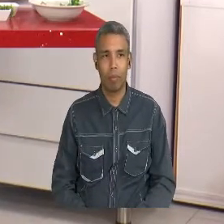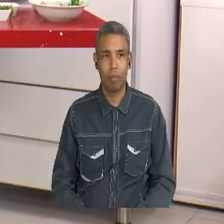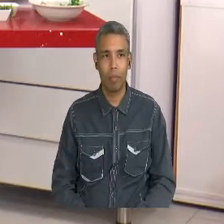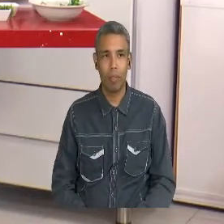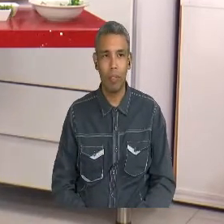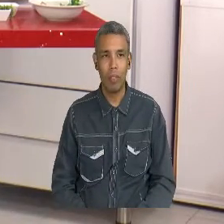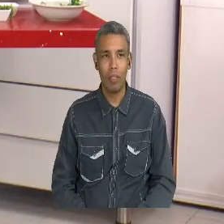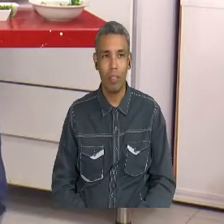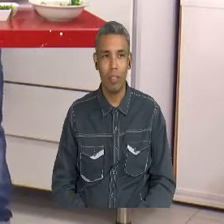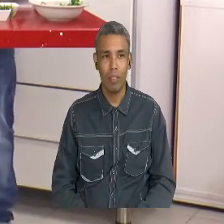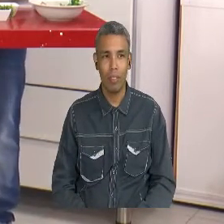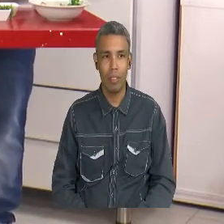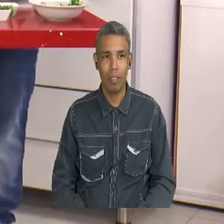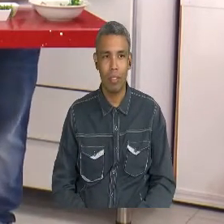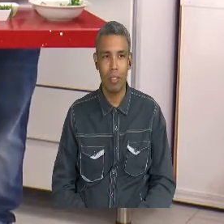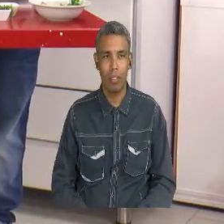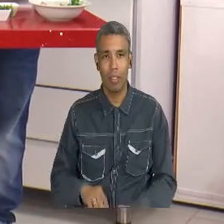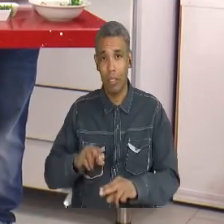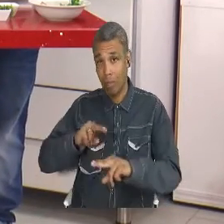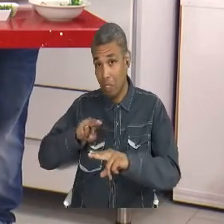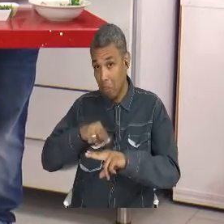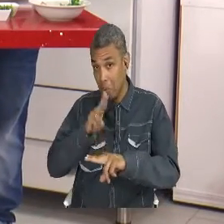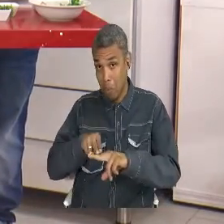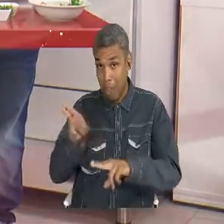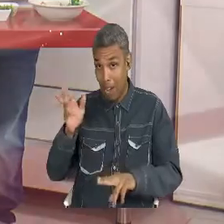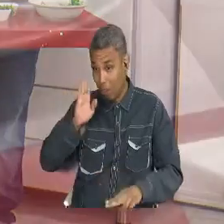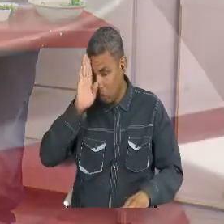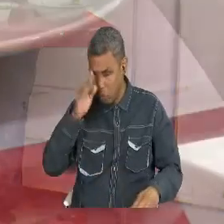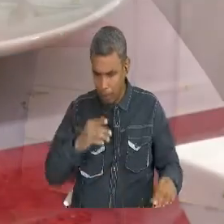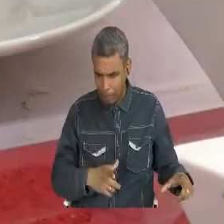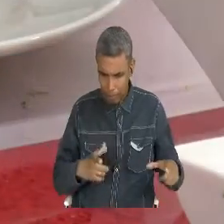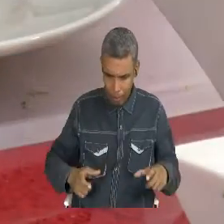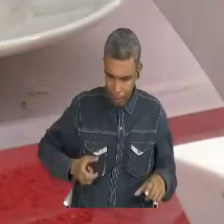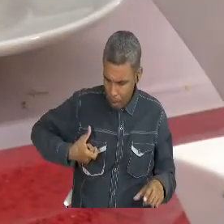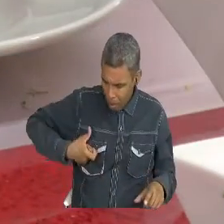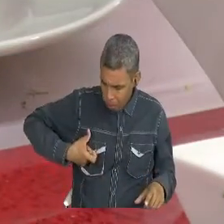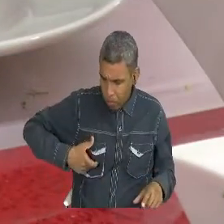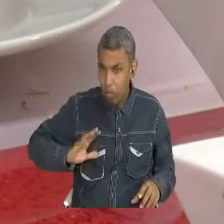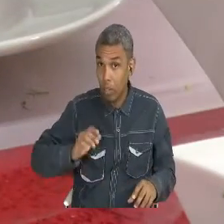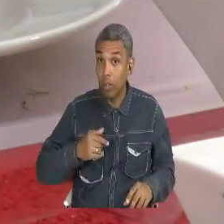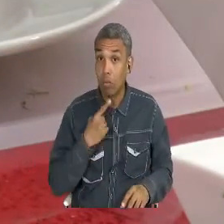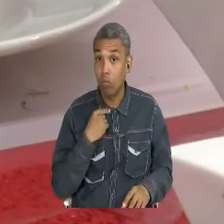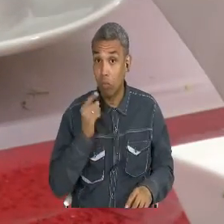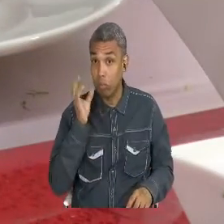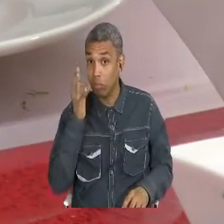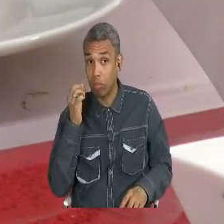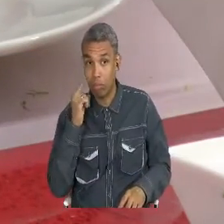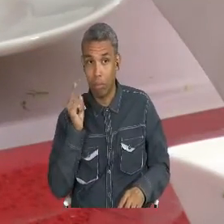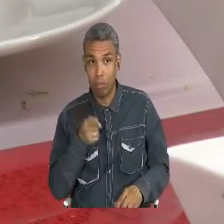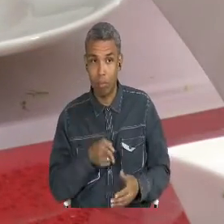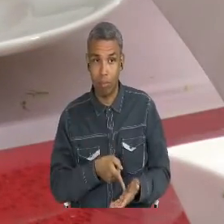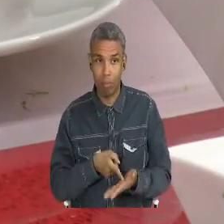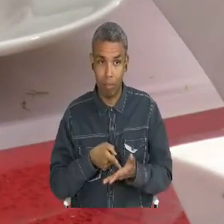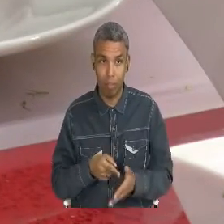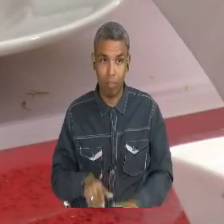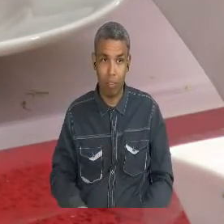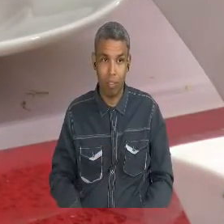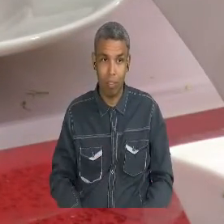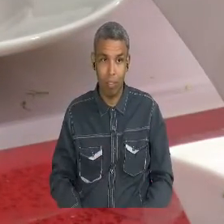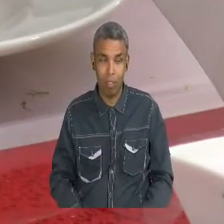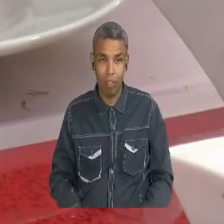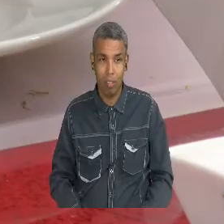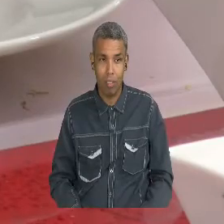no son muy normales, ¿no? Okay. Hacerlos, pero se ven que son muy deliciosos. Sí, no. Entonces, son recetas que de pronto uno les puede ayudar muchísimo